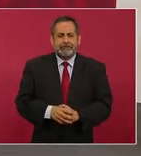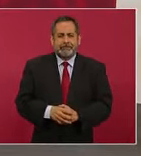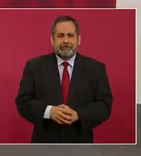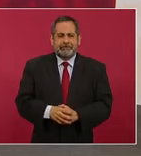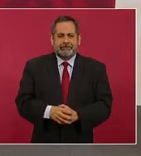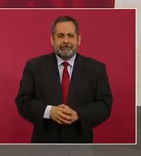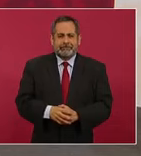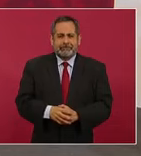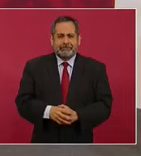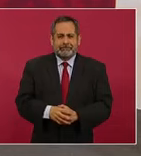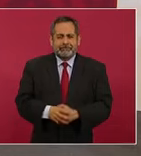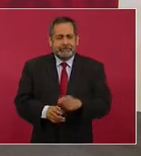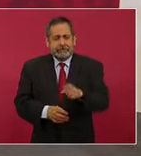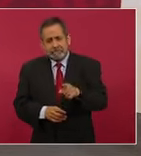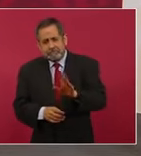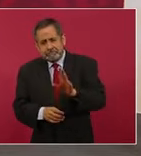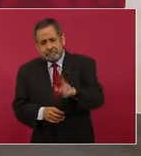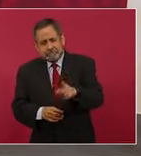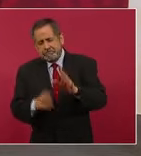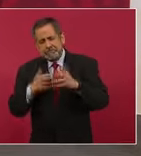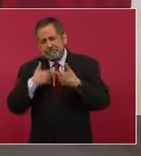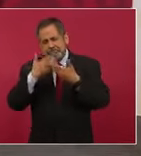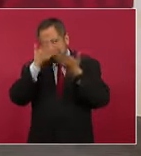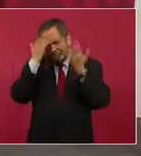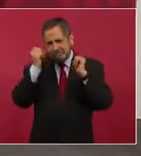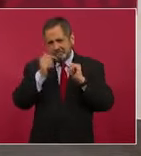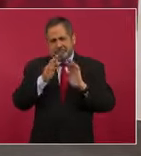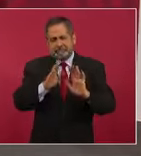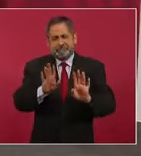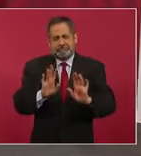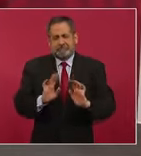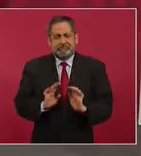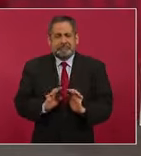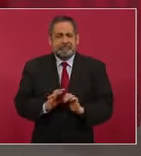Pues yo eso no lo sé, yo no lo sé,